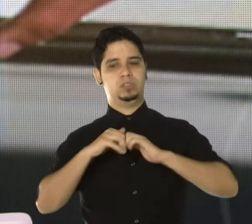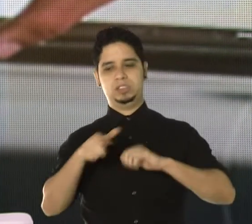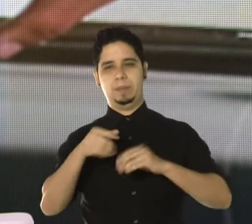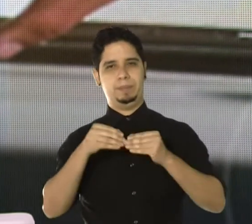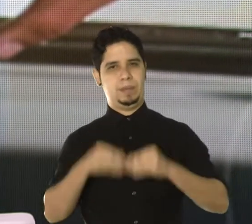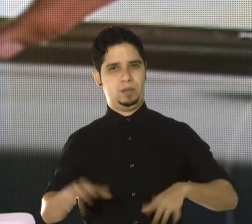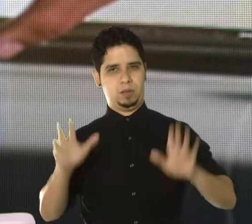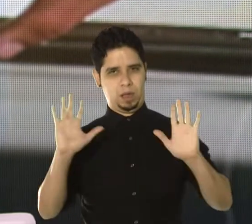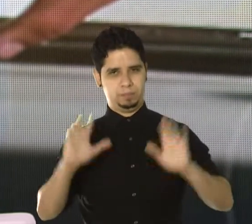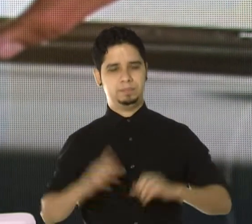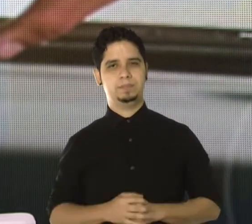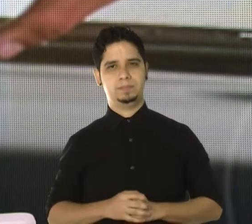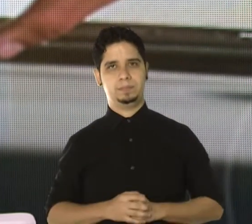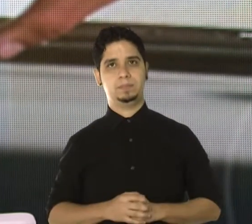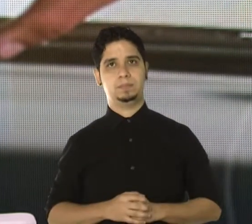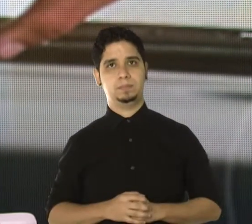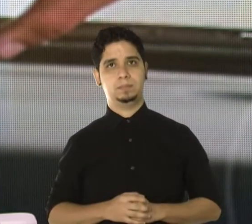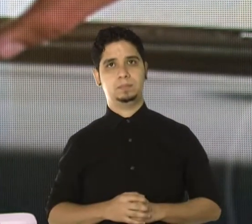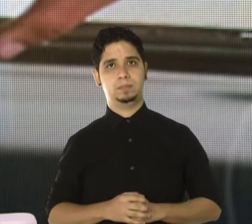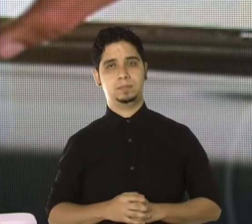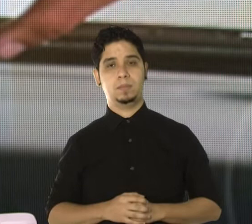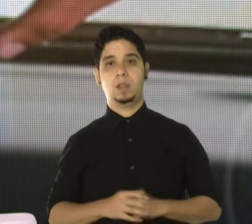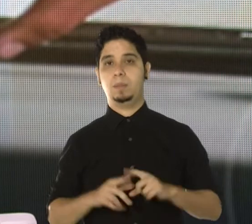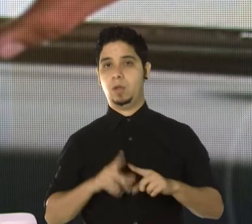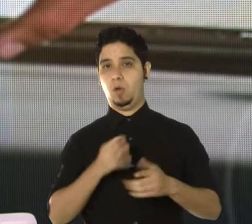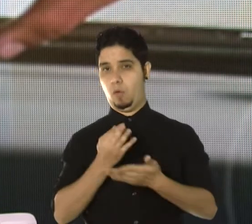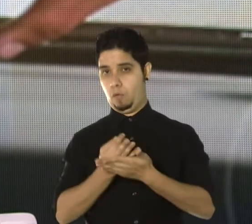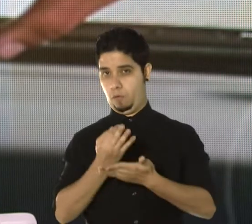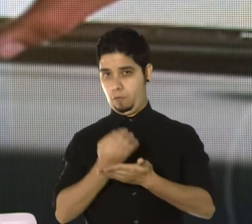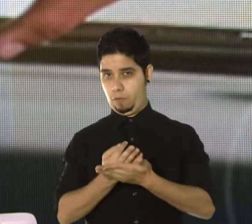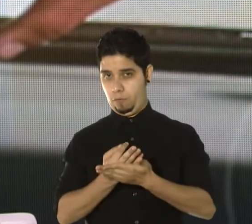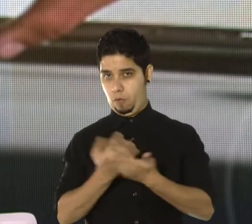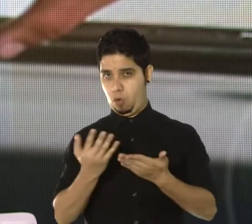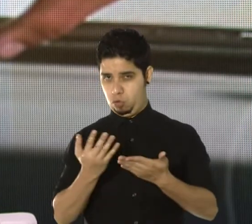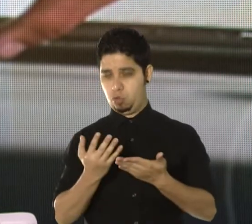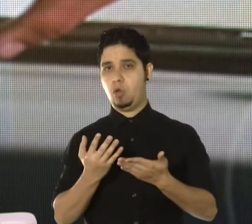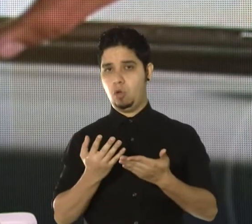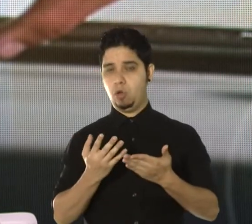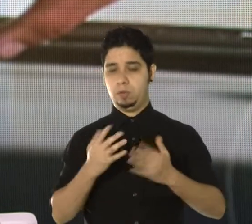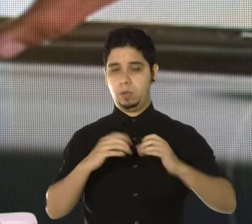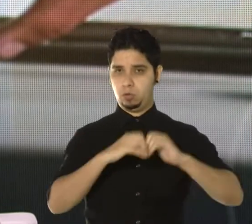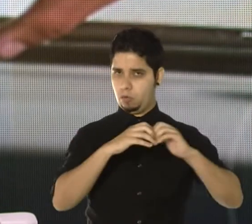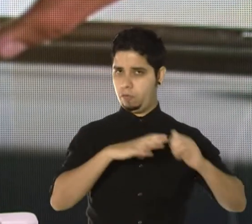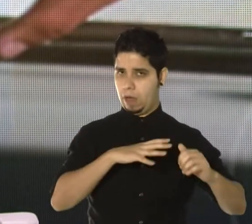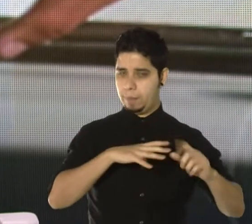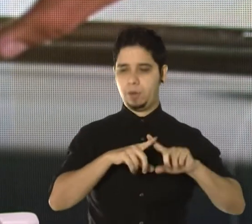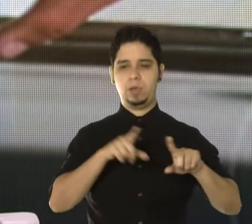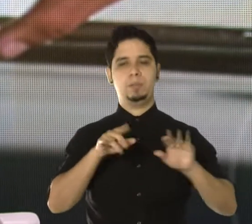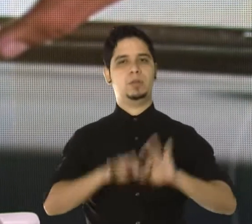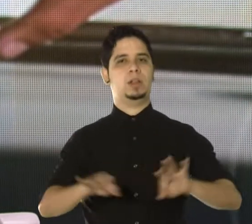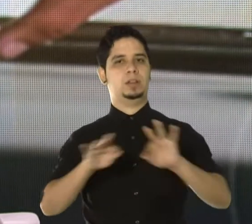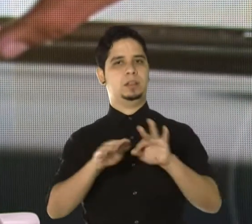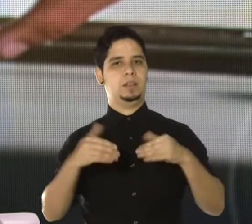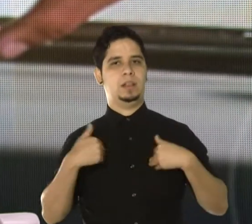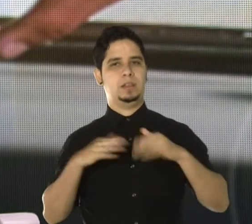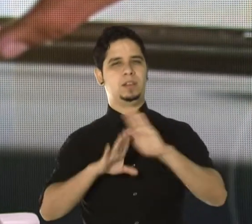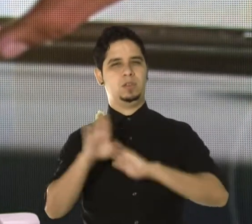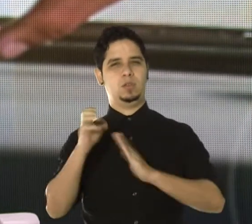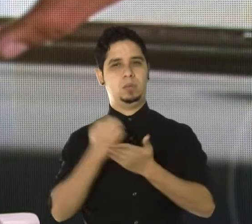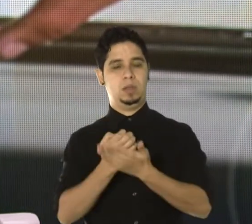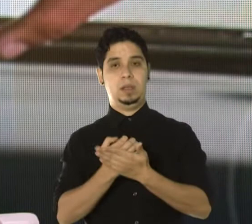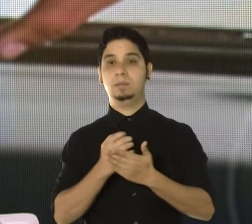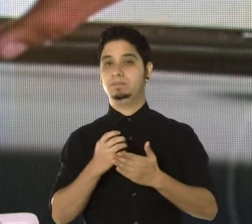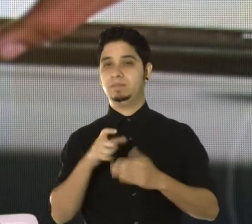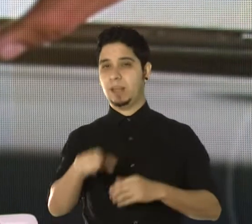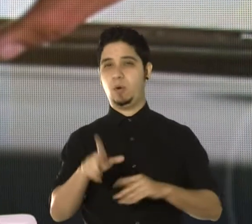además de ser unos fondos para reconstrucción, tienen que ser unos fondos para desarrollo económico real en Puerto Rico. Hace falta muchísima mano de